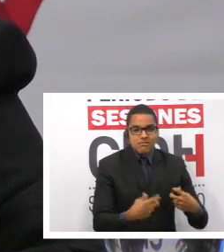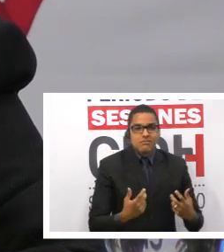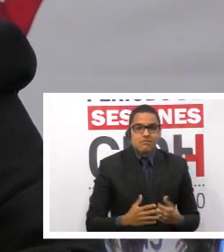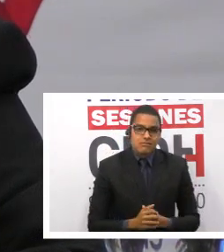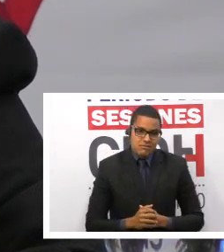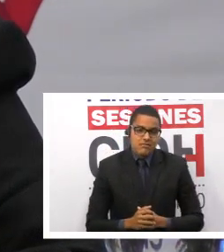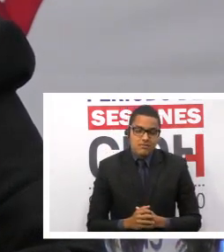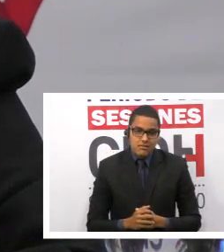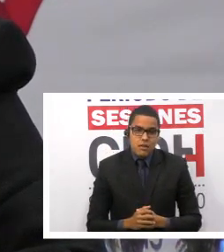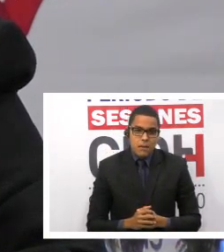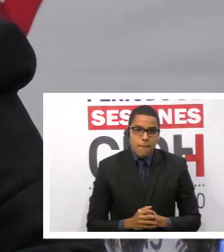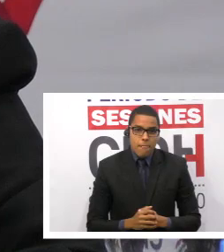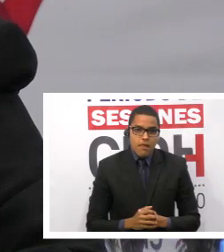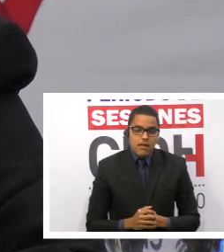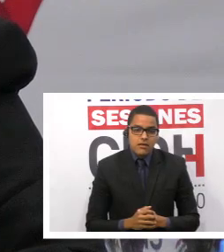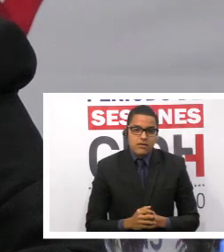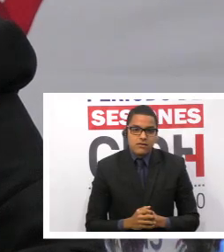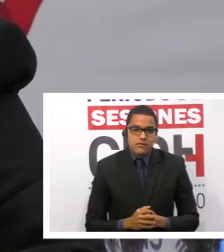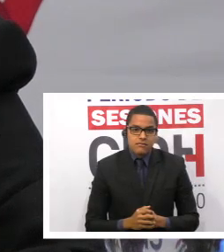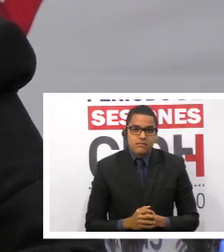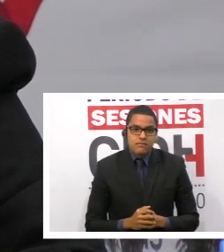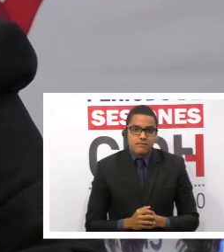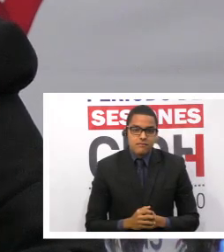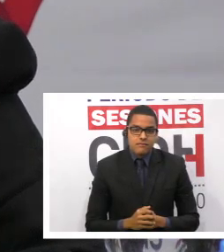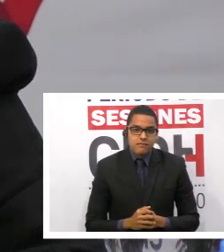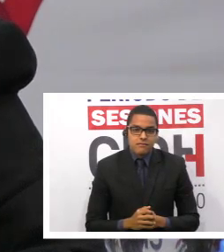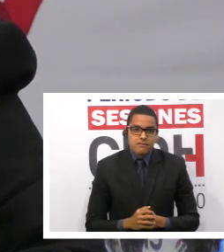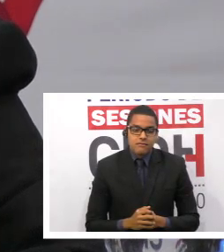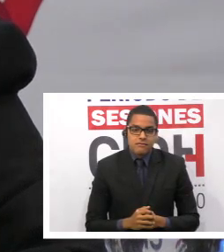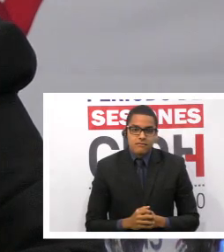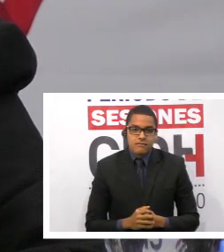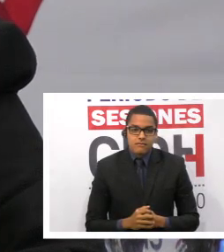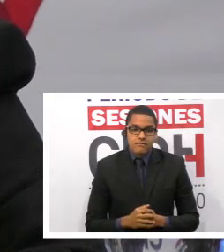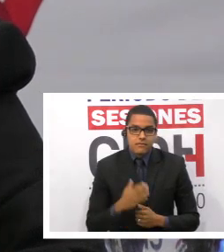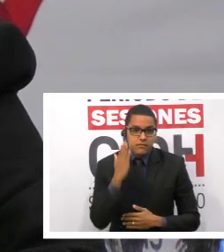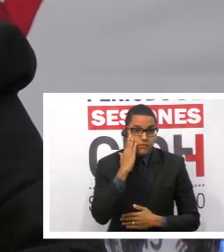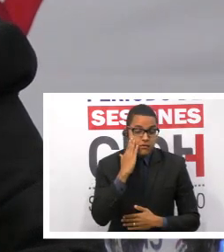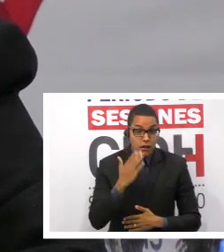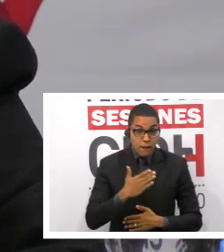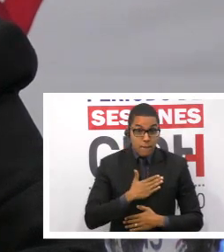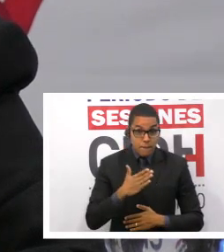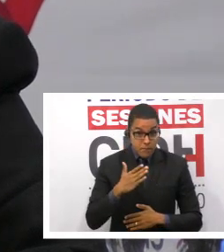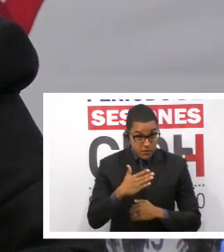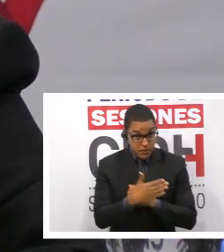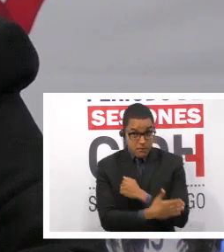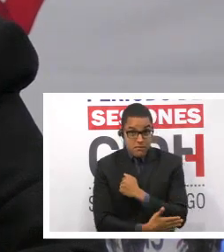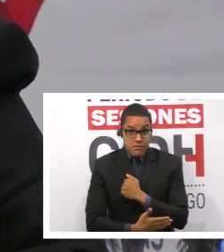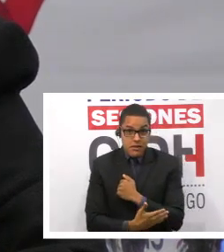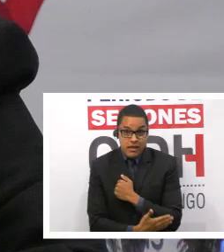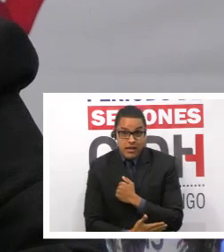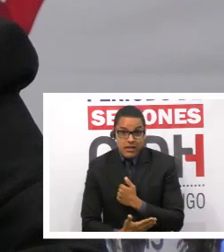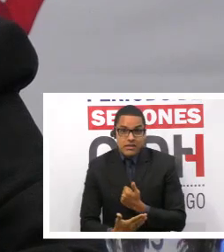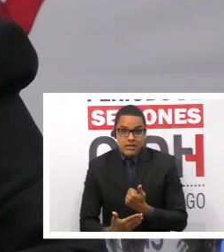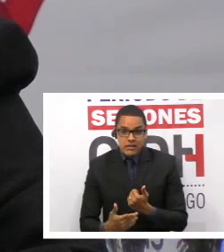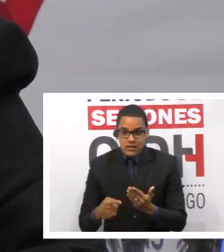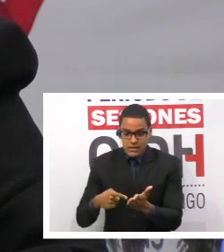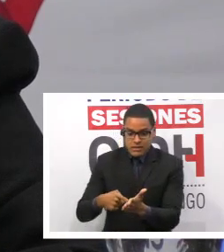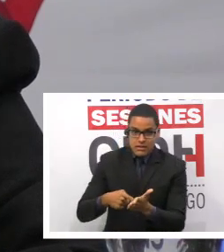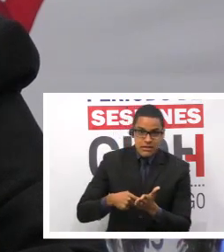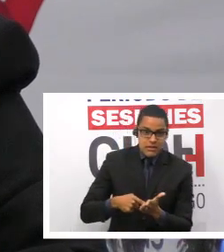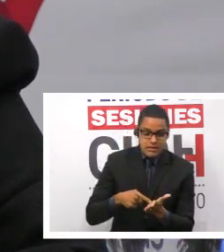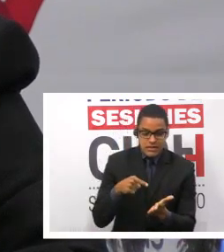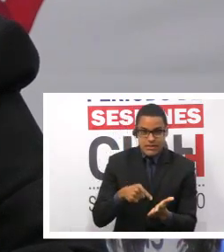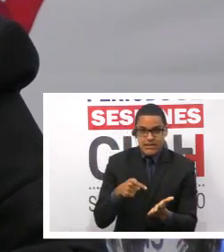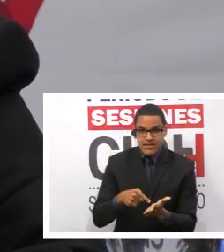que ustedes han mencionado méxico es un país que tiene la tasa de recaudación más baja de la de los países miembros de la ocde